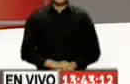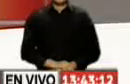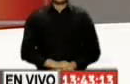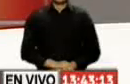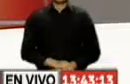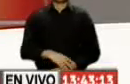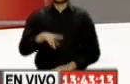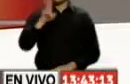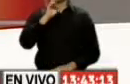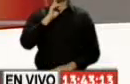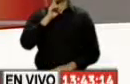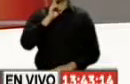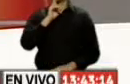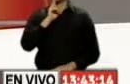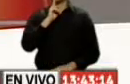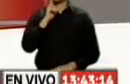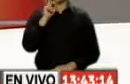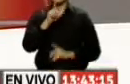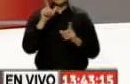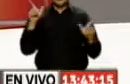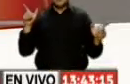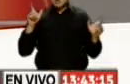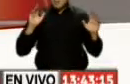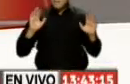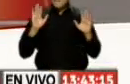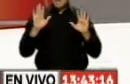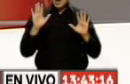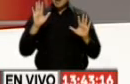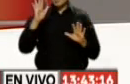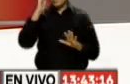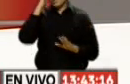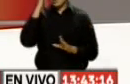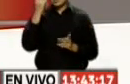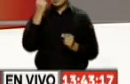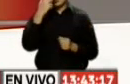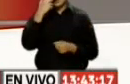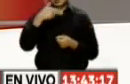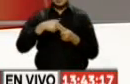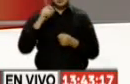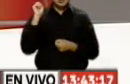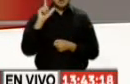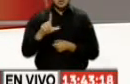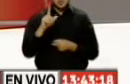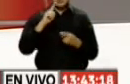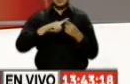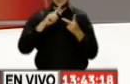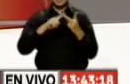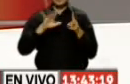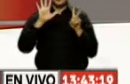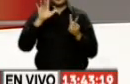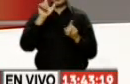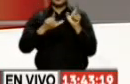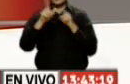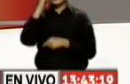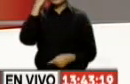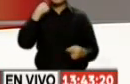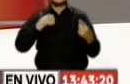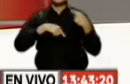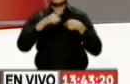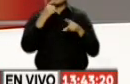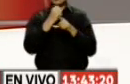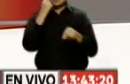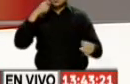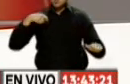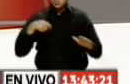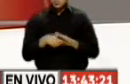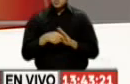En Honduras, los transportistas bloquean carreteras en reclamo por el alza de combustibles. Además, 8 heridos tras un ataque con cuchillo en un